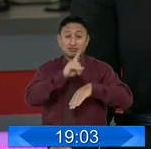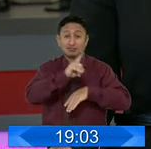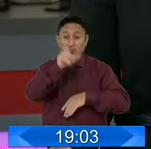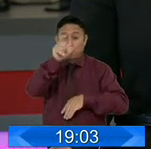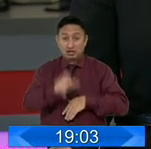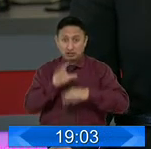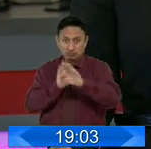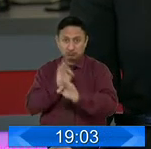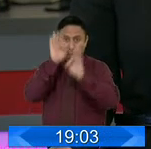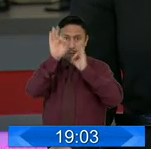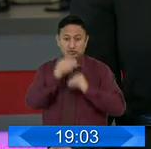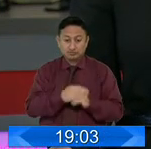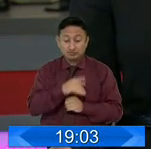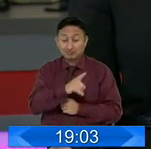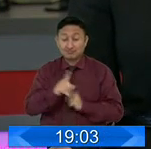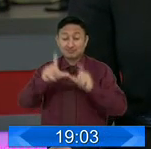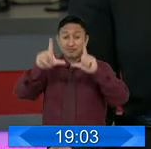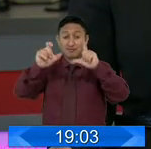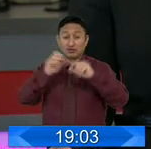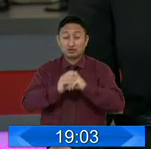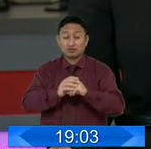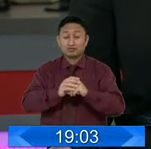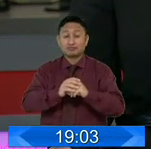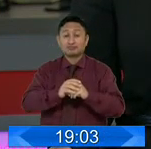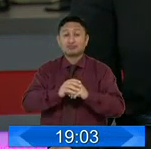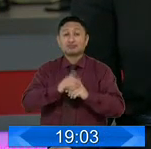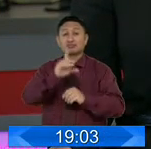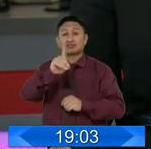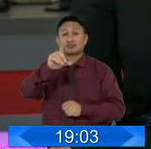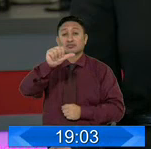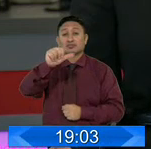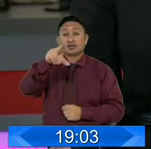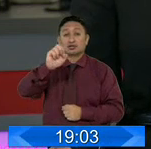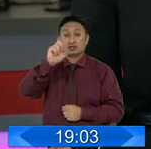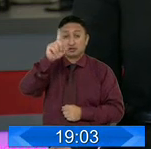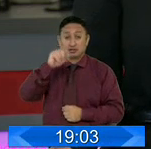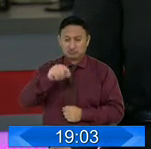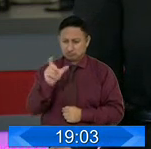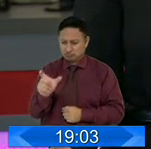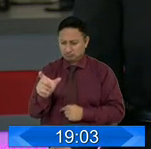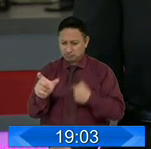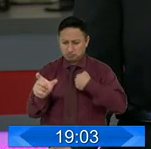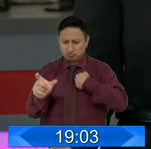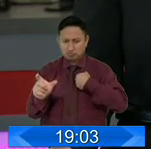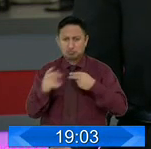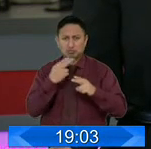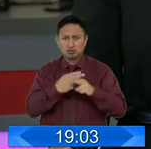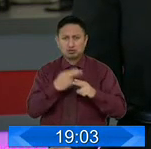la fotografía de Salcedo apareció en una credencial con el nombre de su defendido.